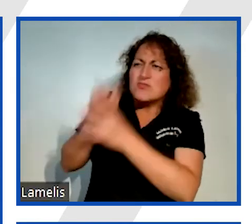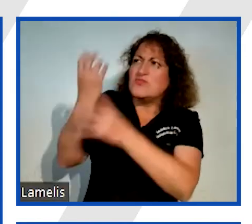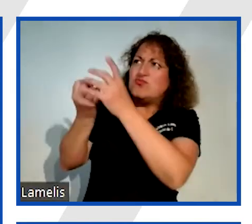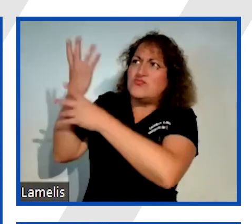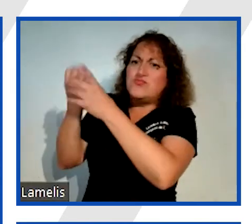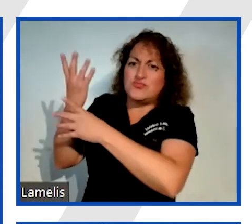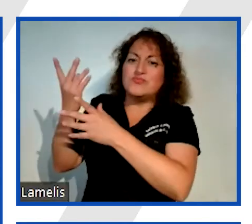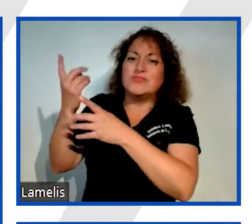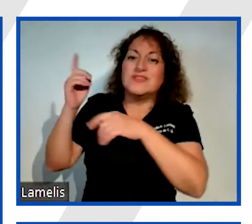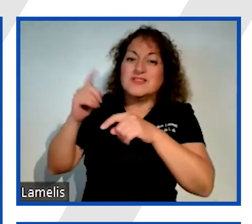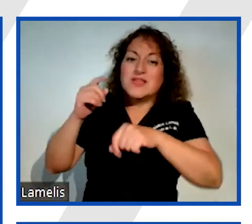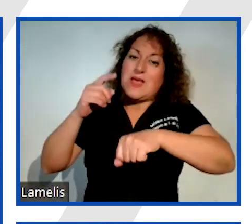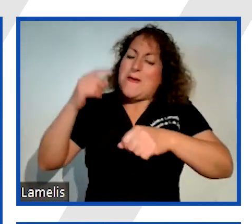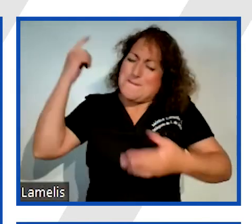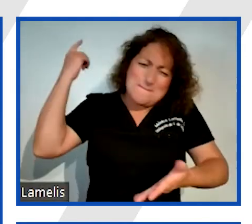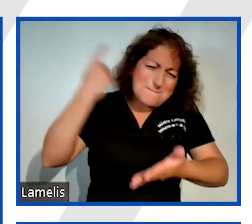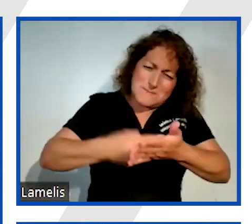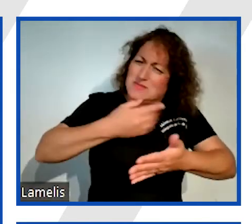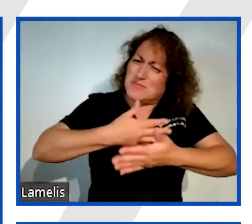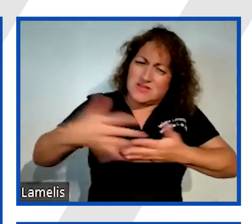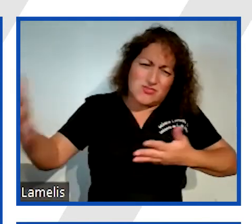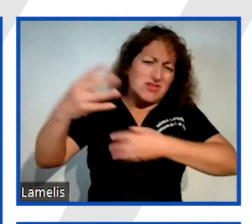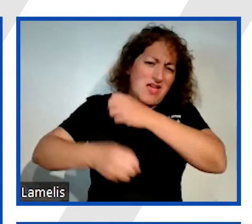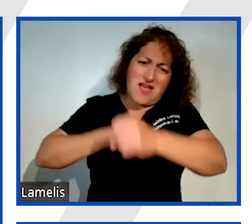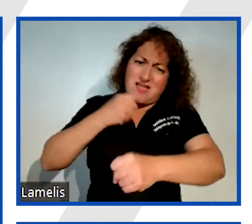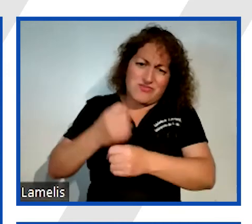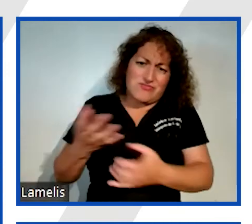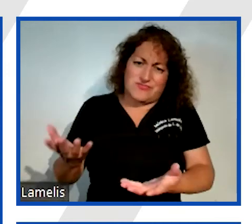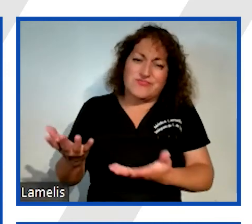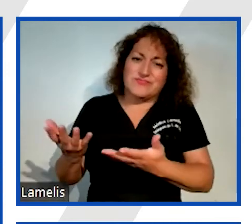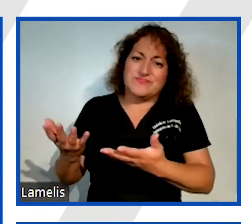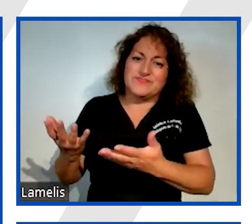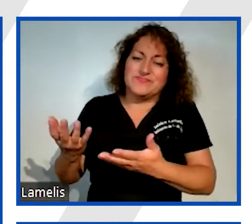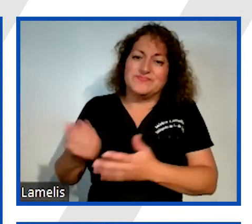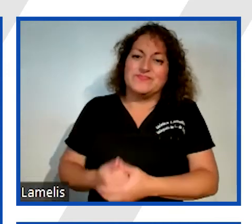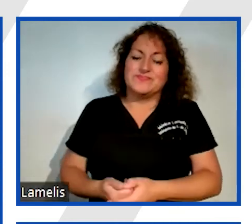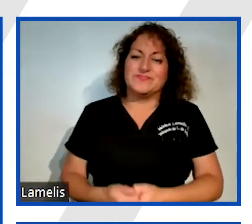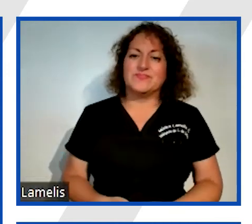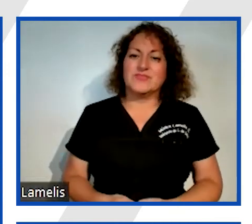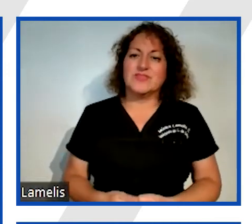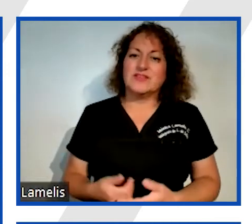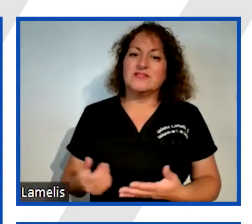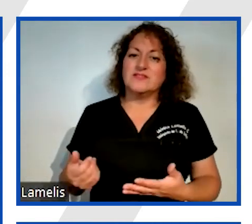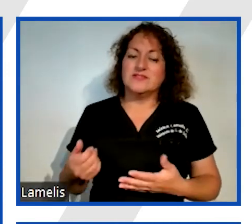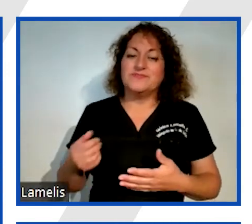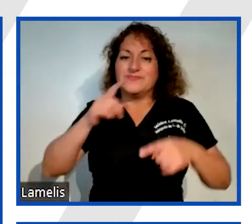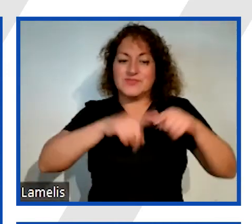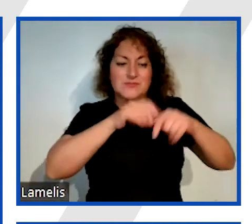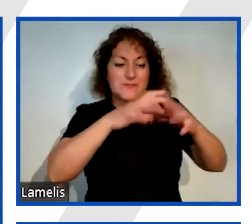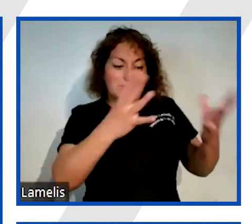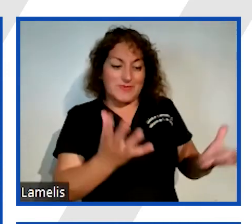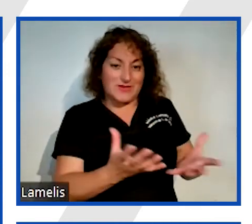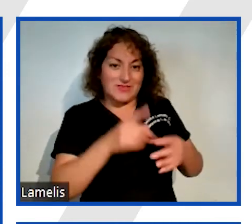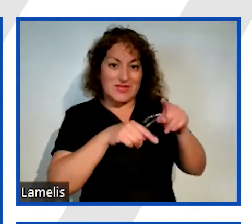se dan cuenta son miles de millones de años él el planeta tierra se